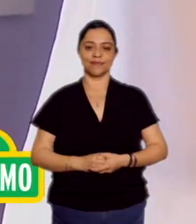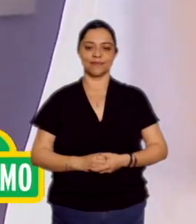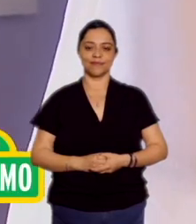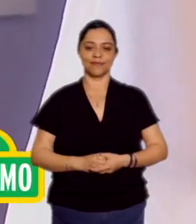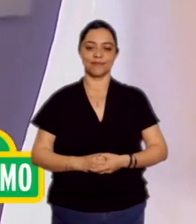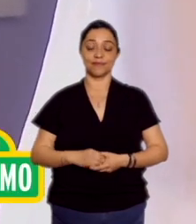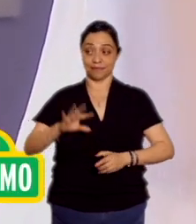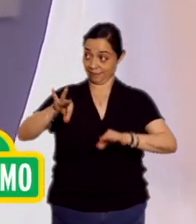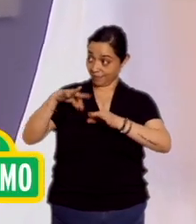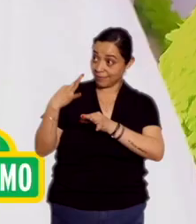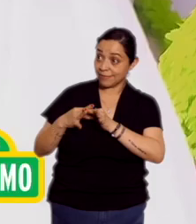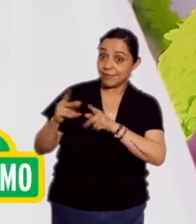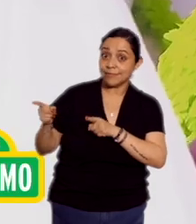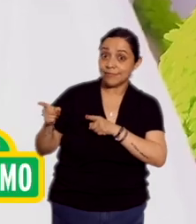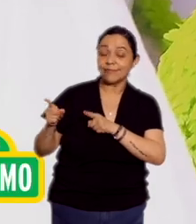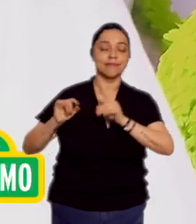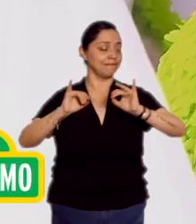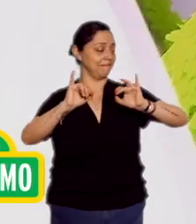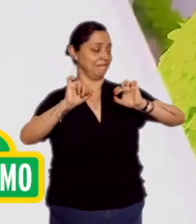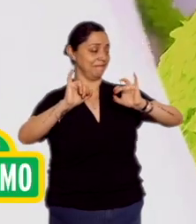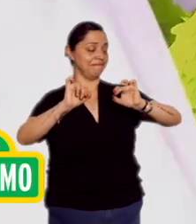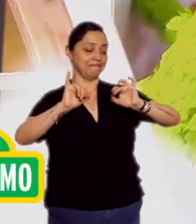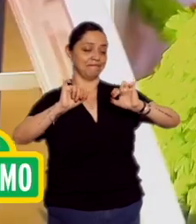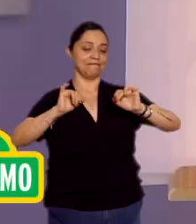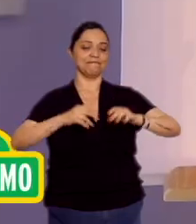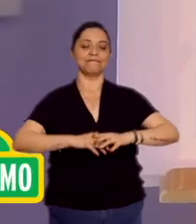¿Ya están listos? ¡Sí!